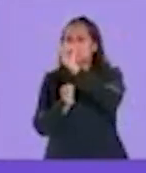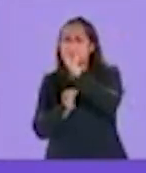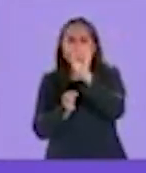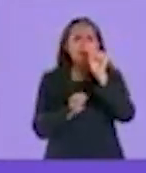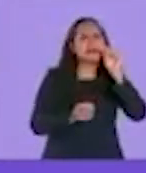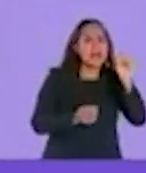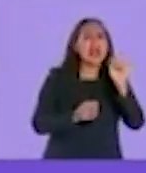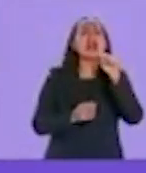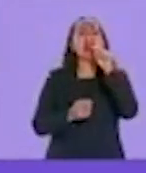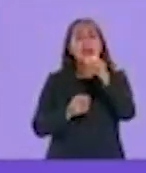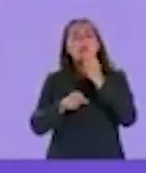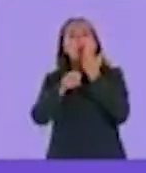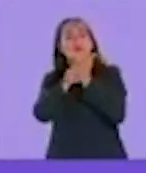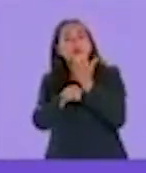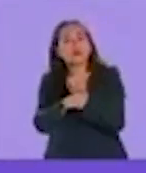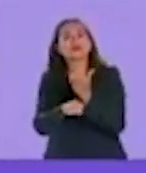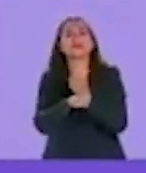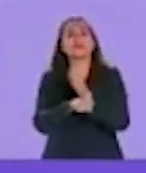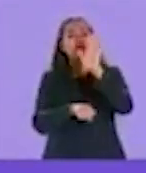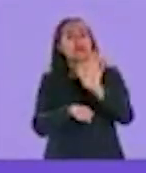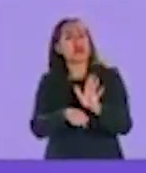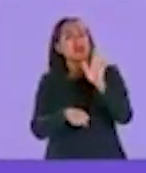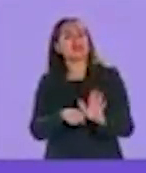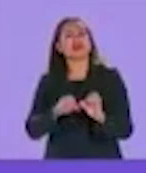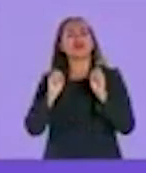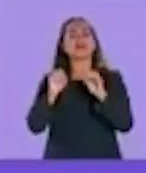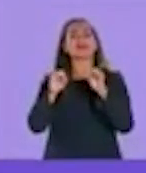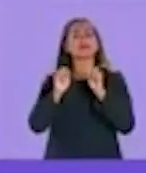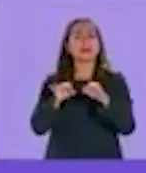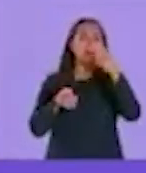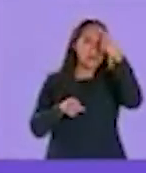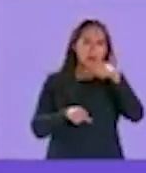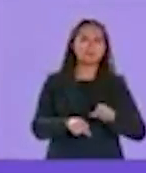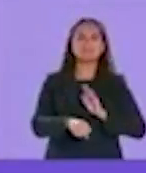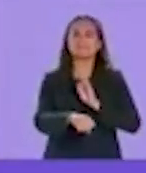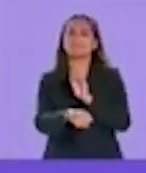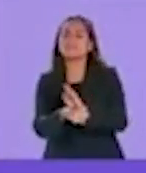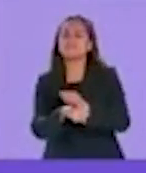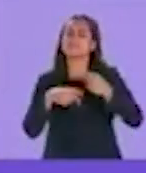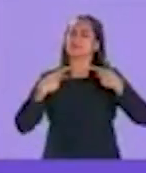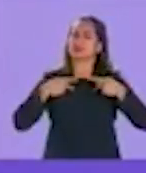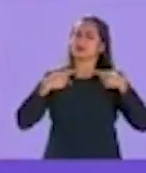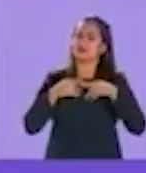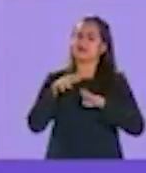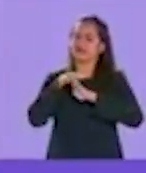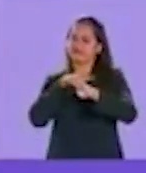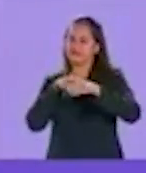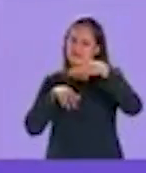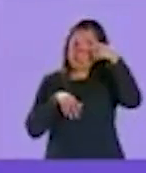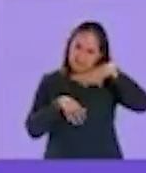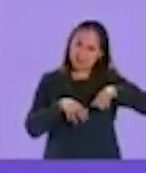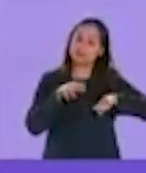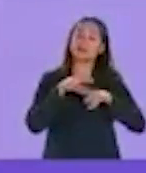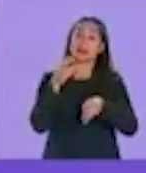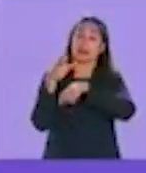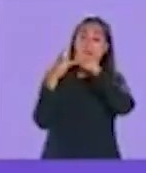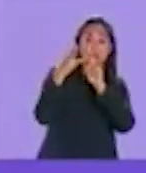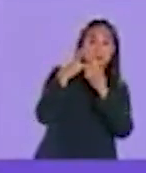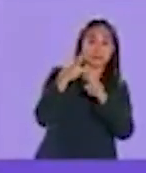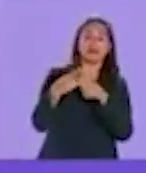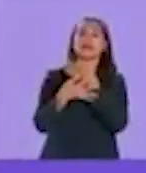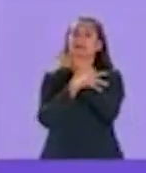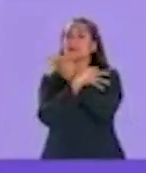en una especie de procuradurías para del migrante y tercero anunció aquí que he